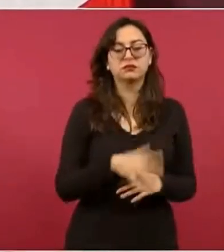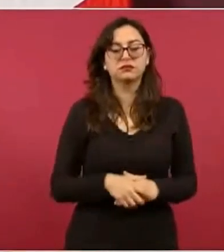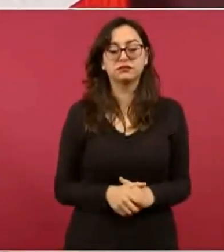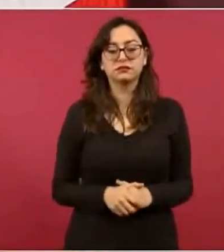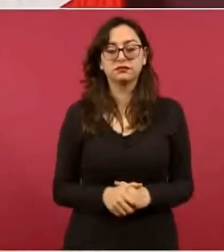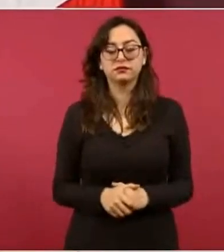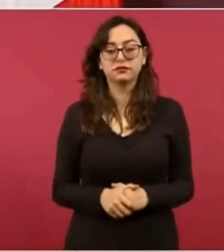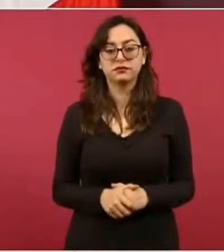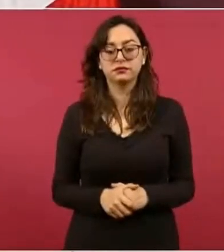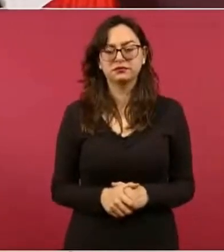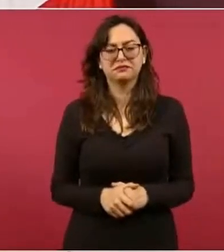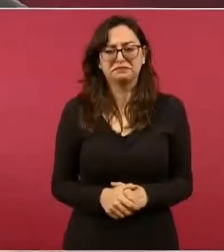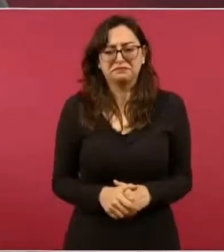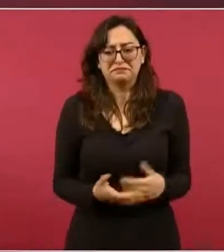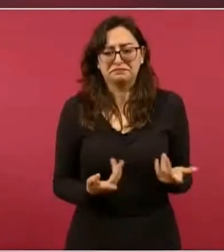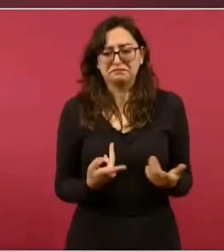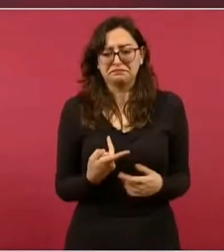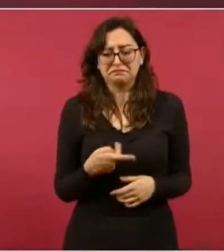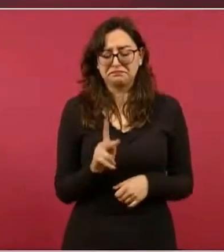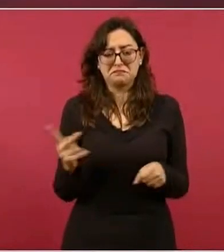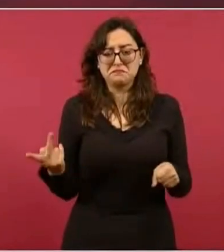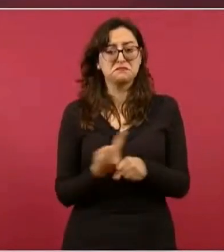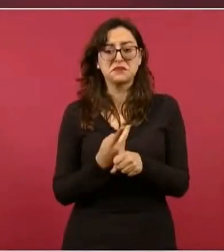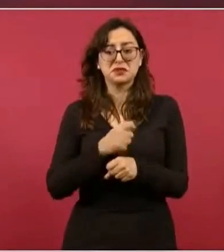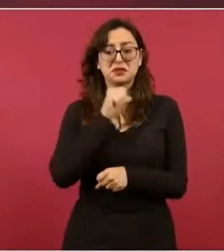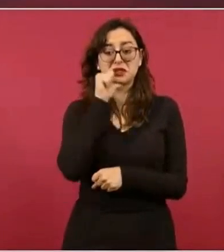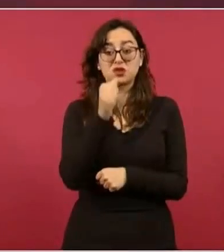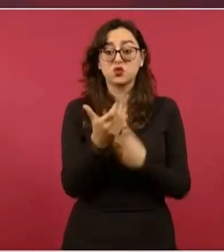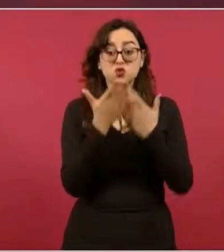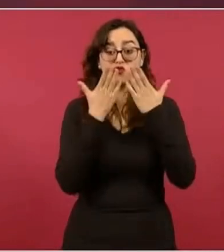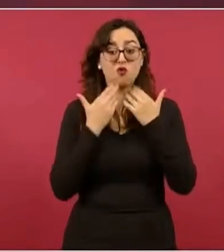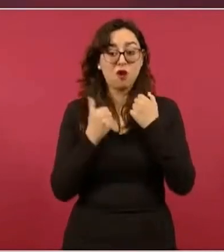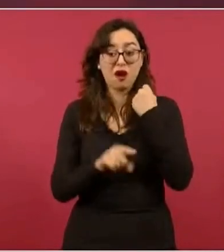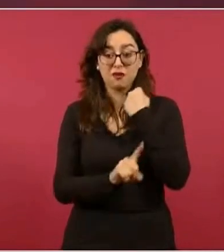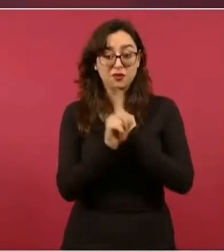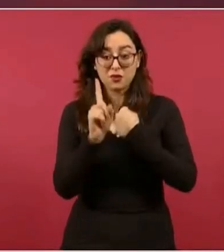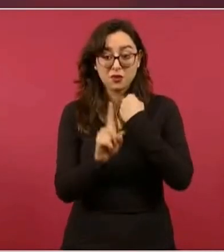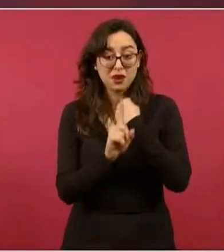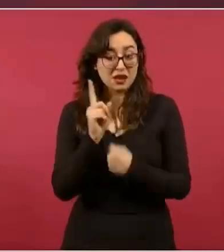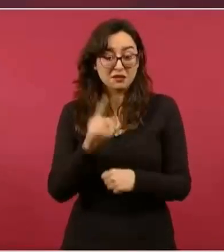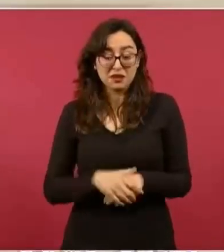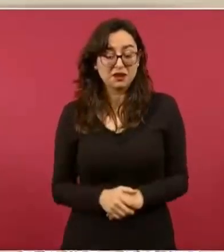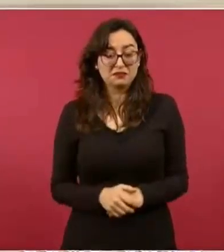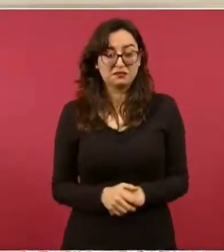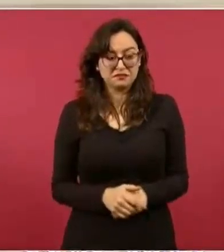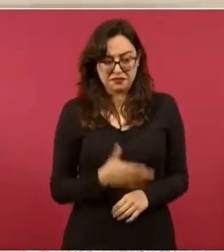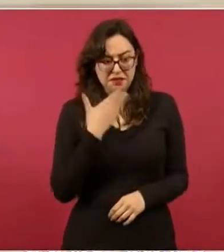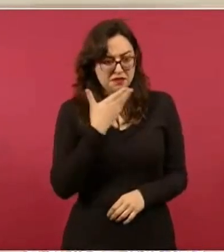Pero eso no nos afecta al contrario cuando